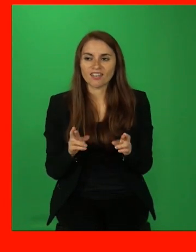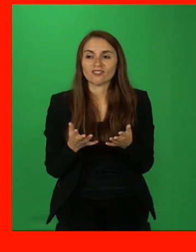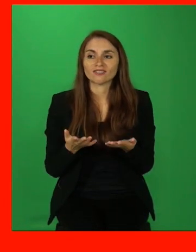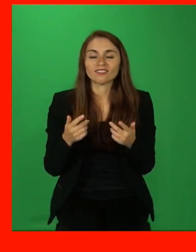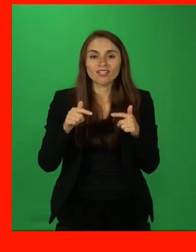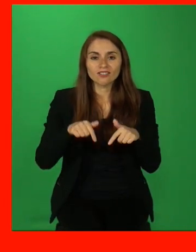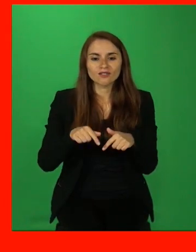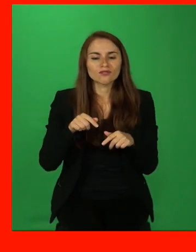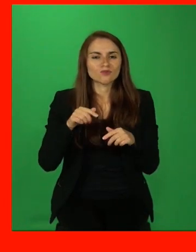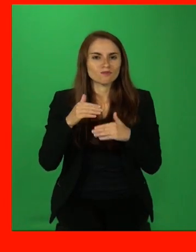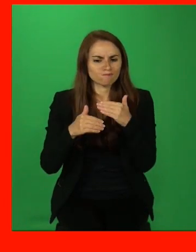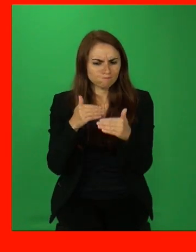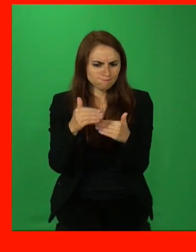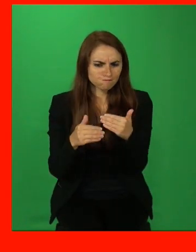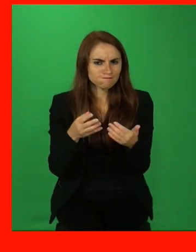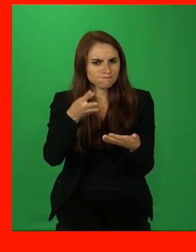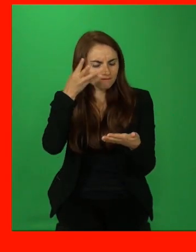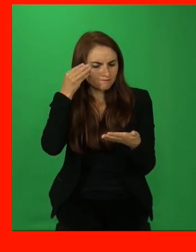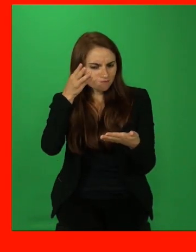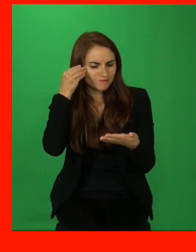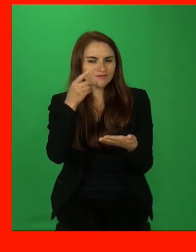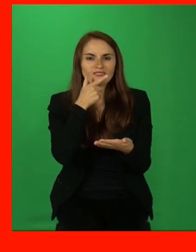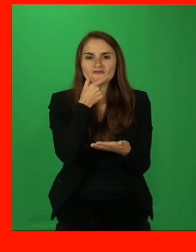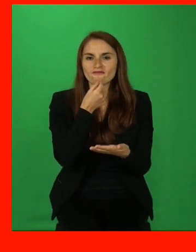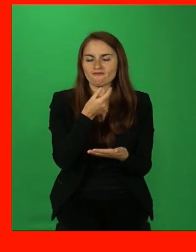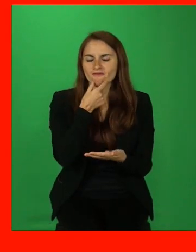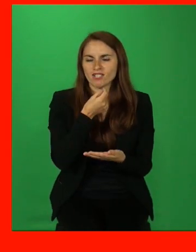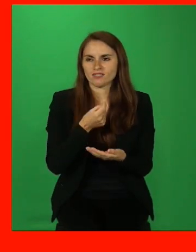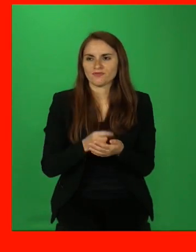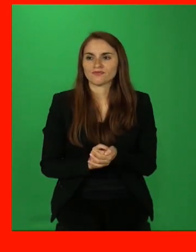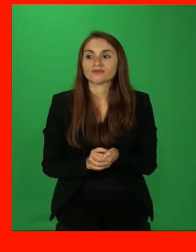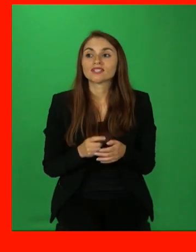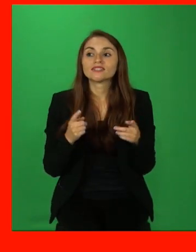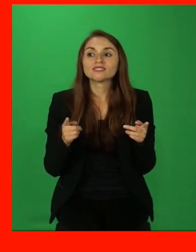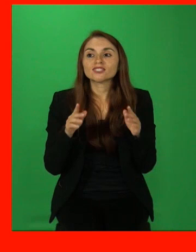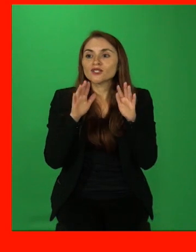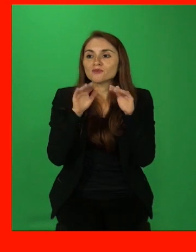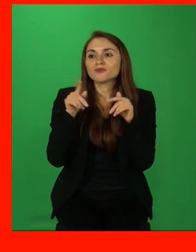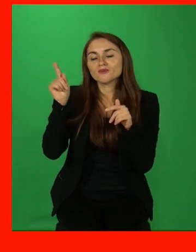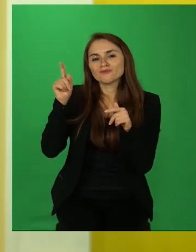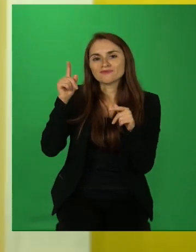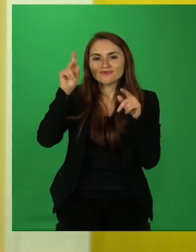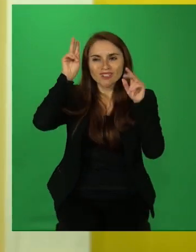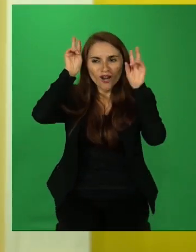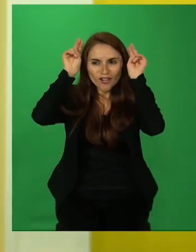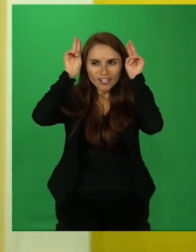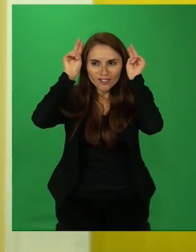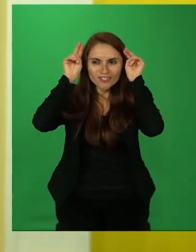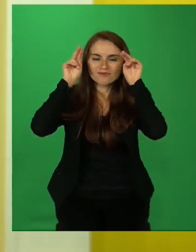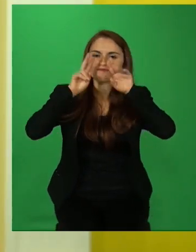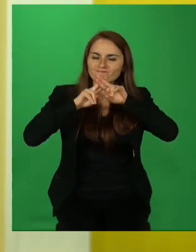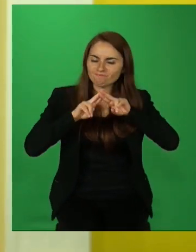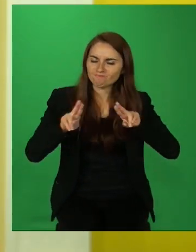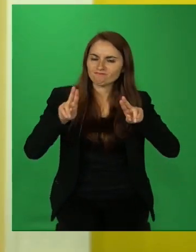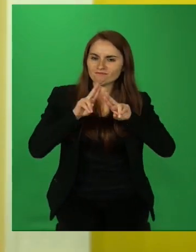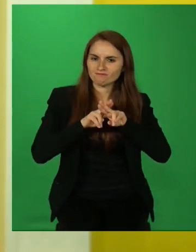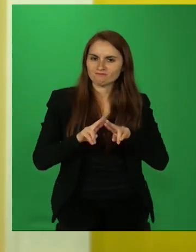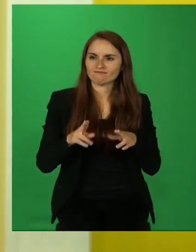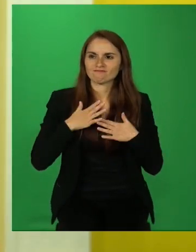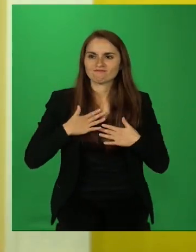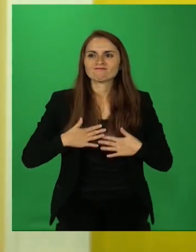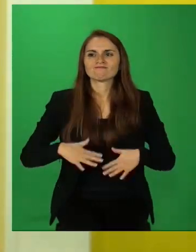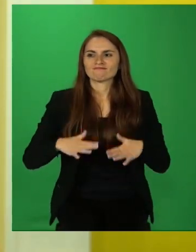a desarrollar va a ser muy fácil así que cómo estabas vania y relájate y comencemos a